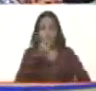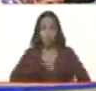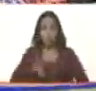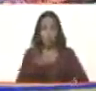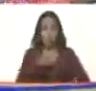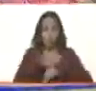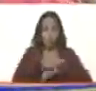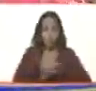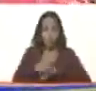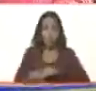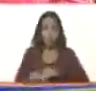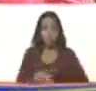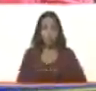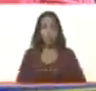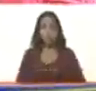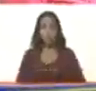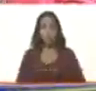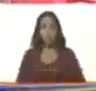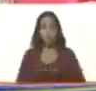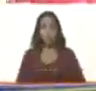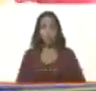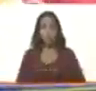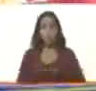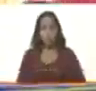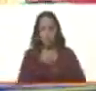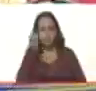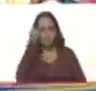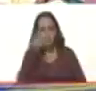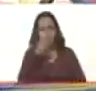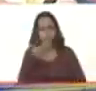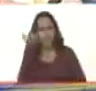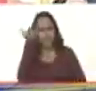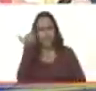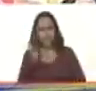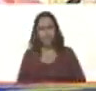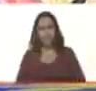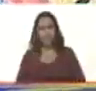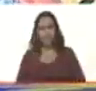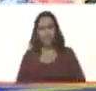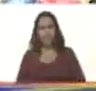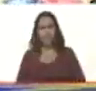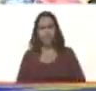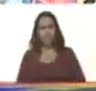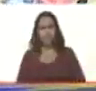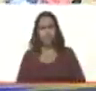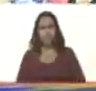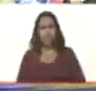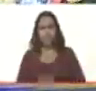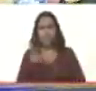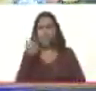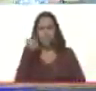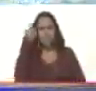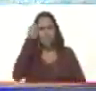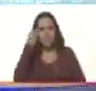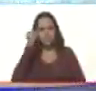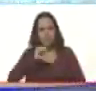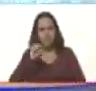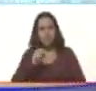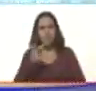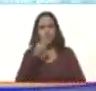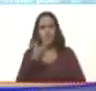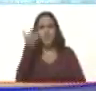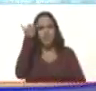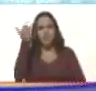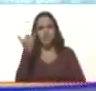criptomoneda. ¿Les parece buena la idea? ¿Qué te parece a ti, Marco? ¿Qué te parece la idea? ¿Cómo